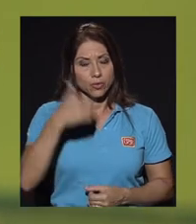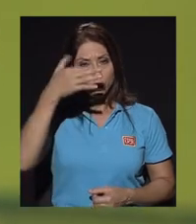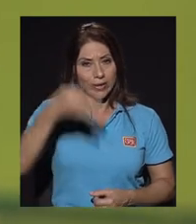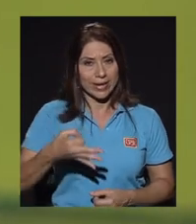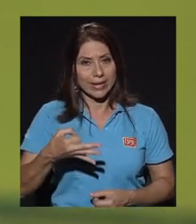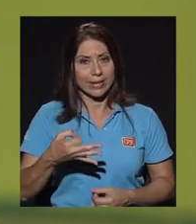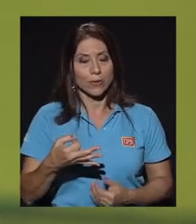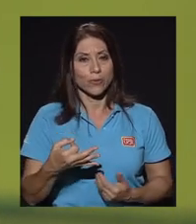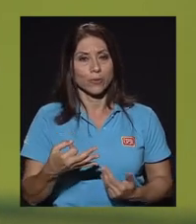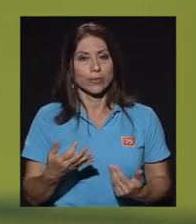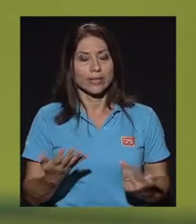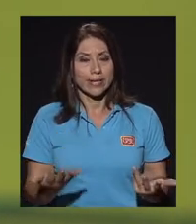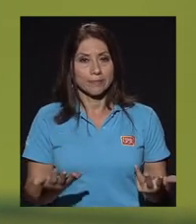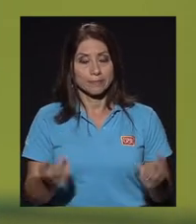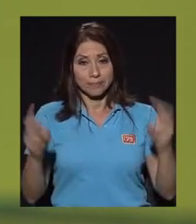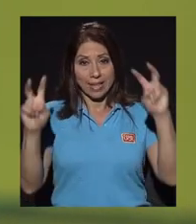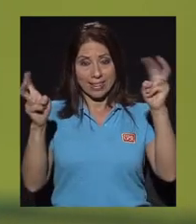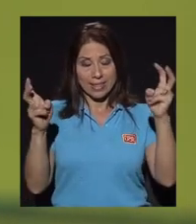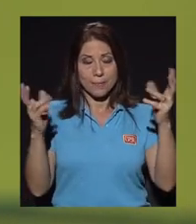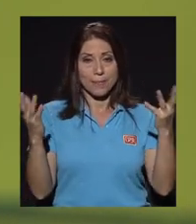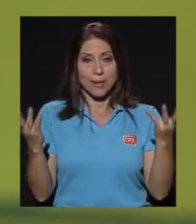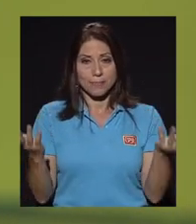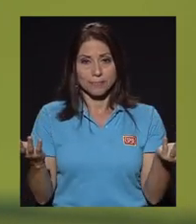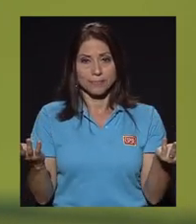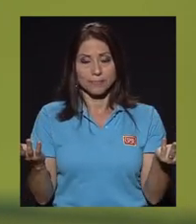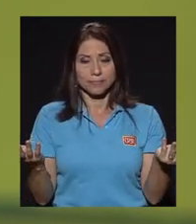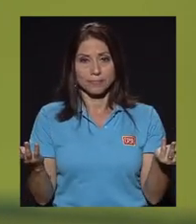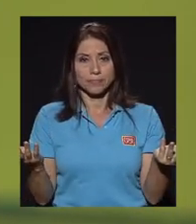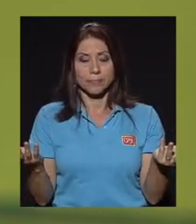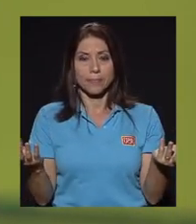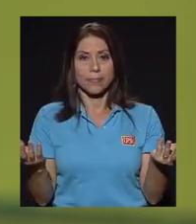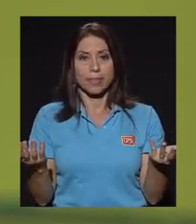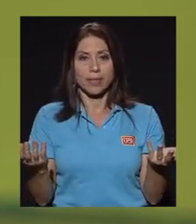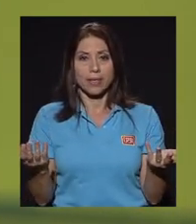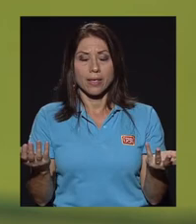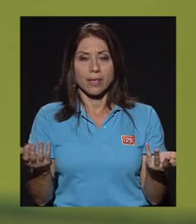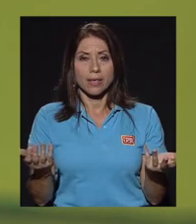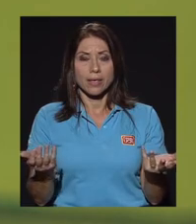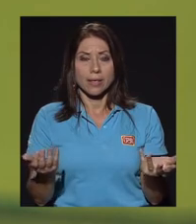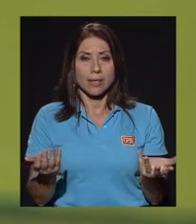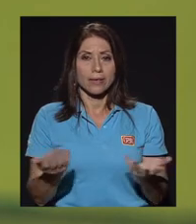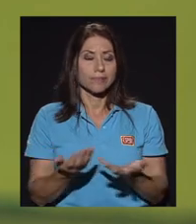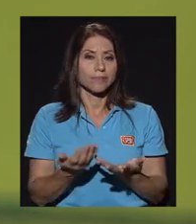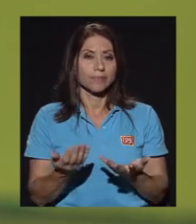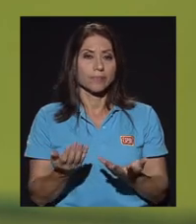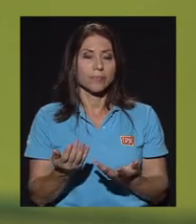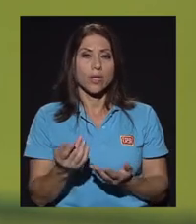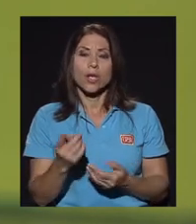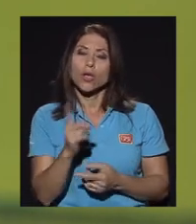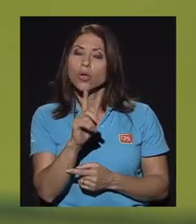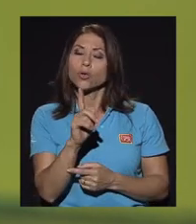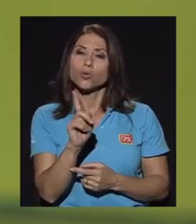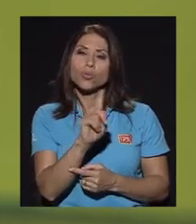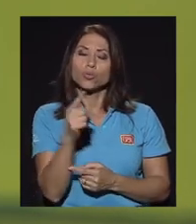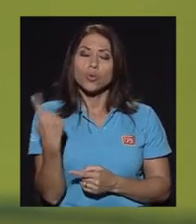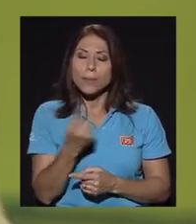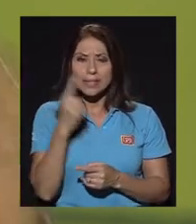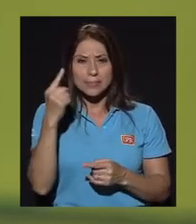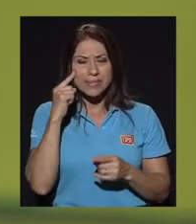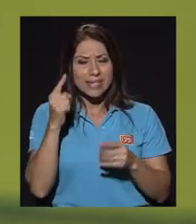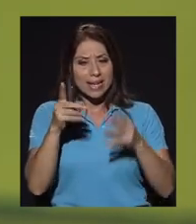Yo creo que el tema pasa más que por una división de